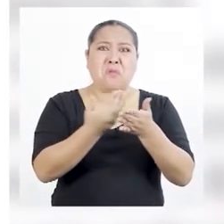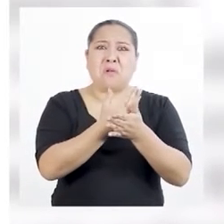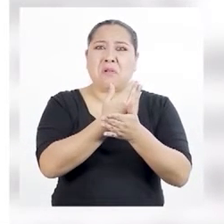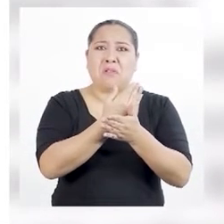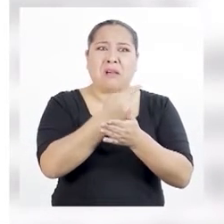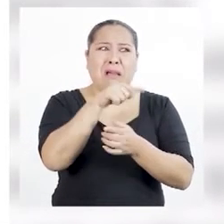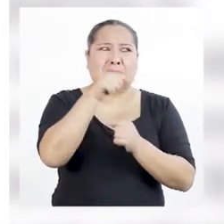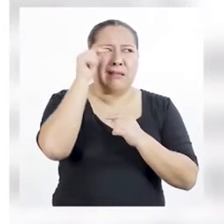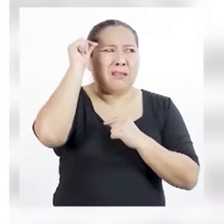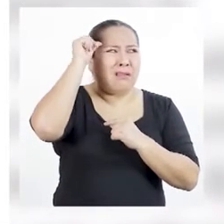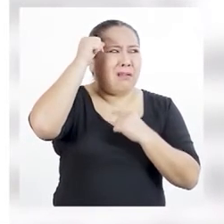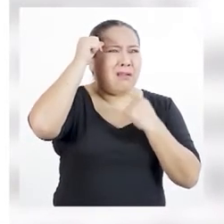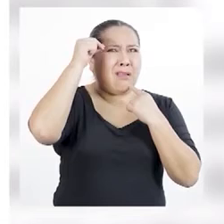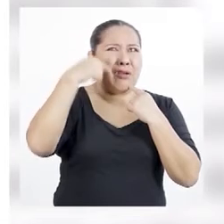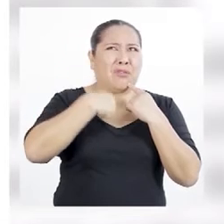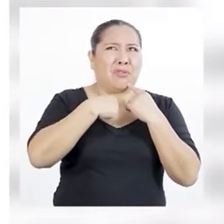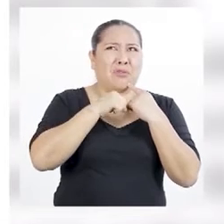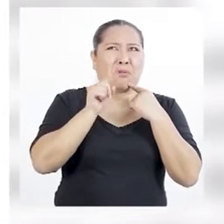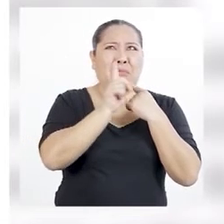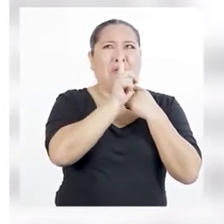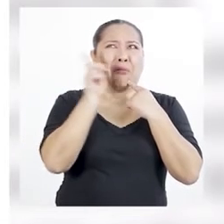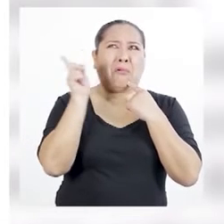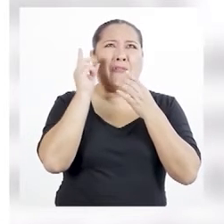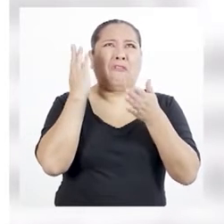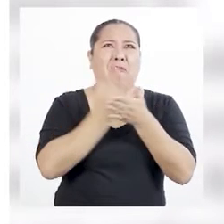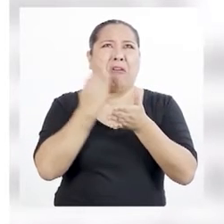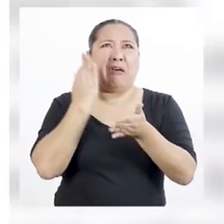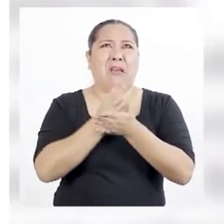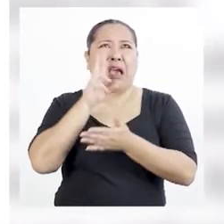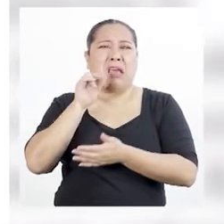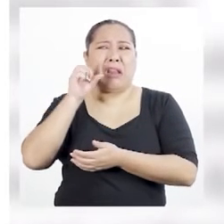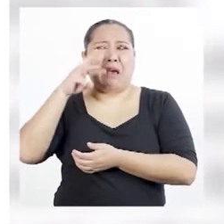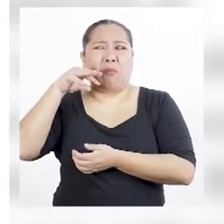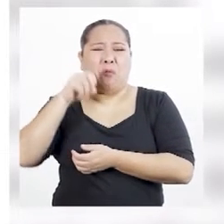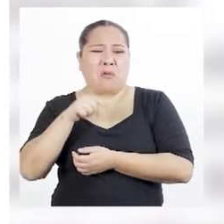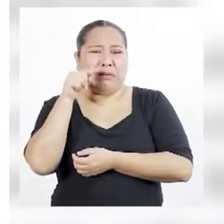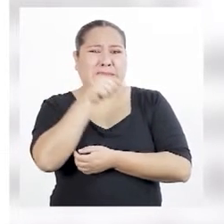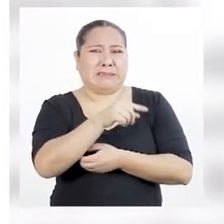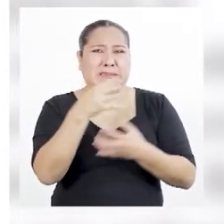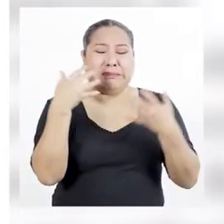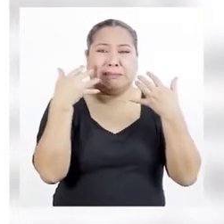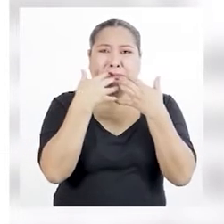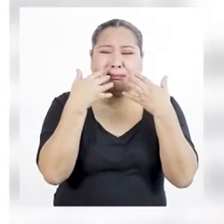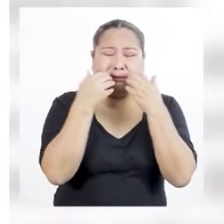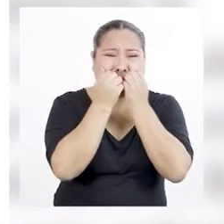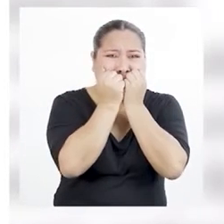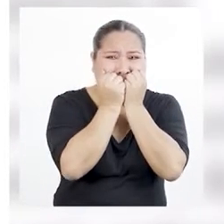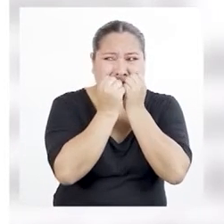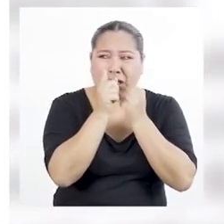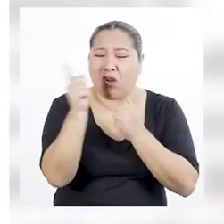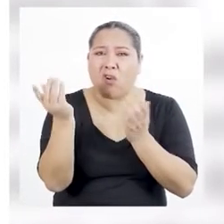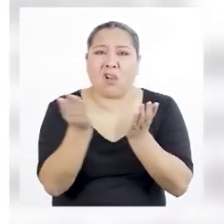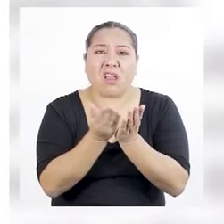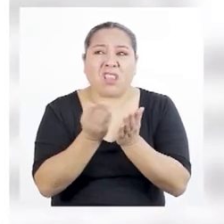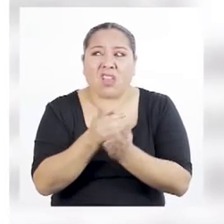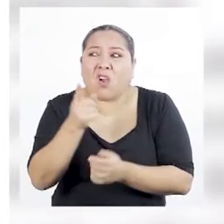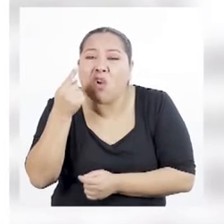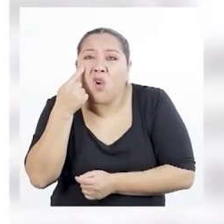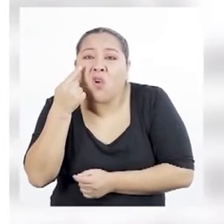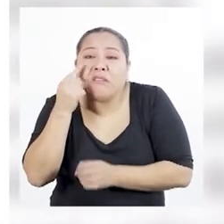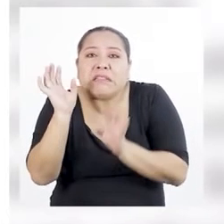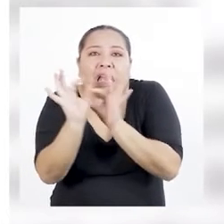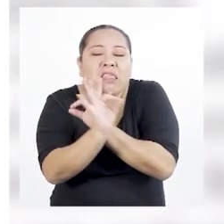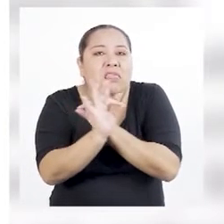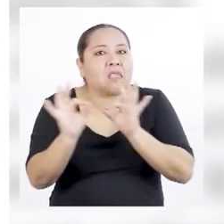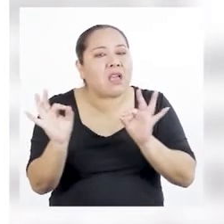nuevo. Se acordaba de cómo había fastidiado a Ramón y le daba temor ir a un colegio en donde no conocía